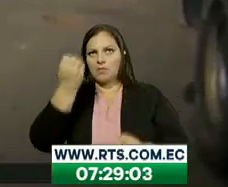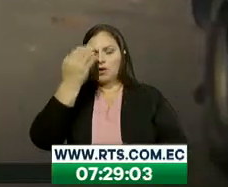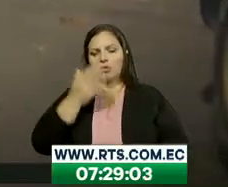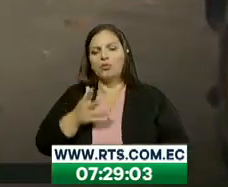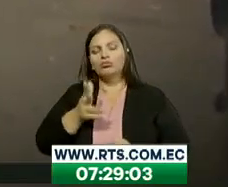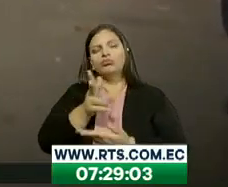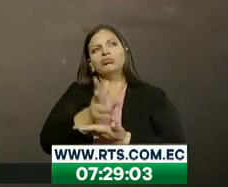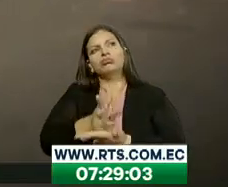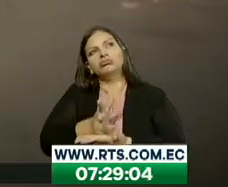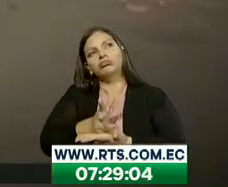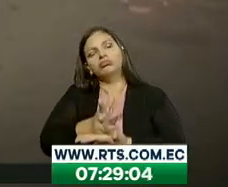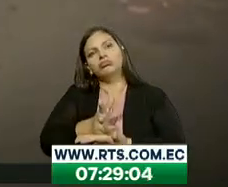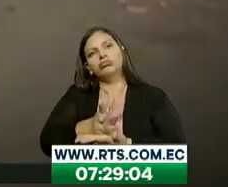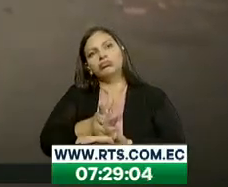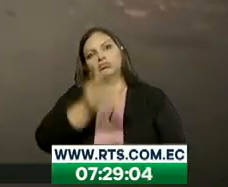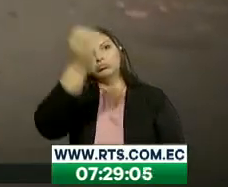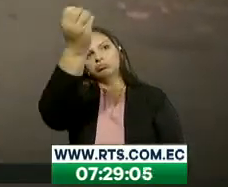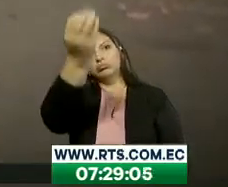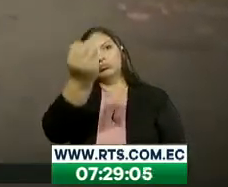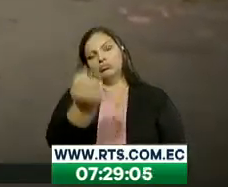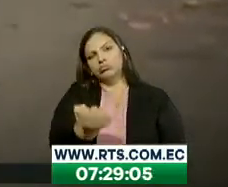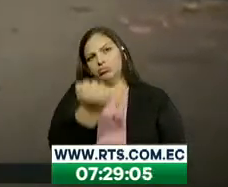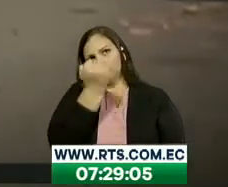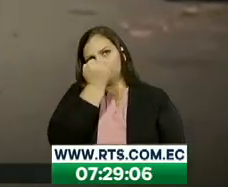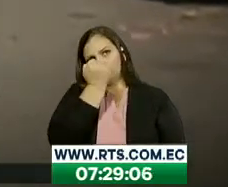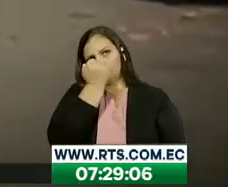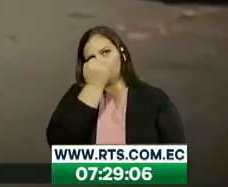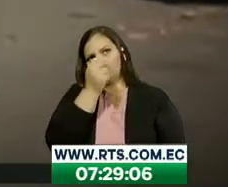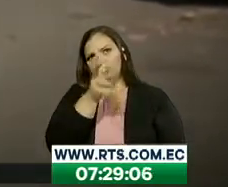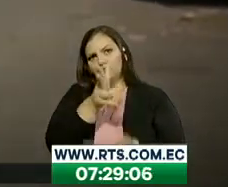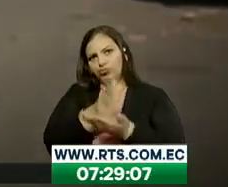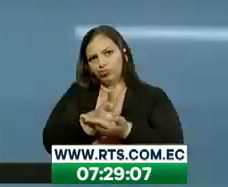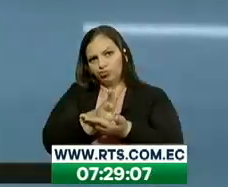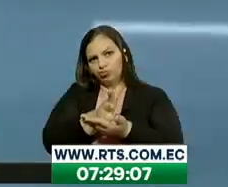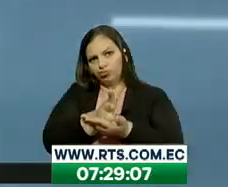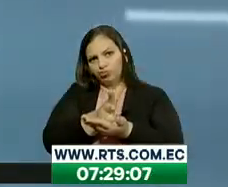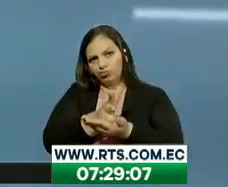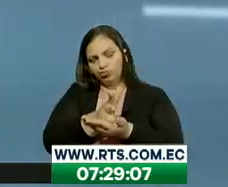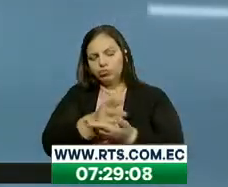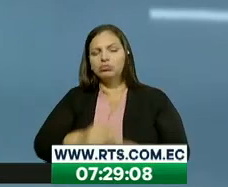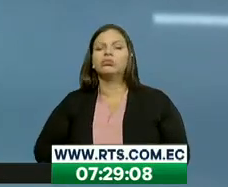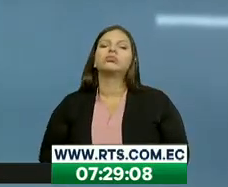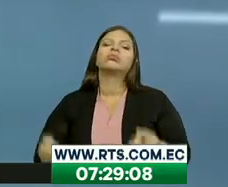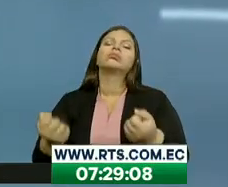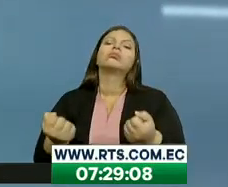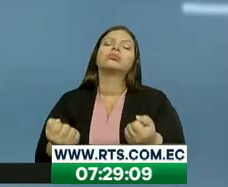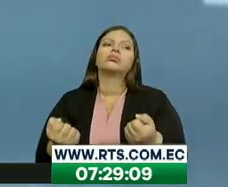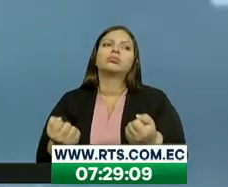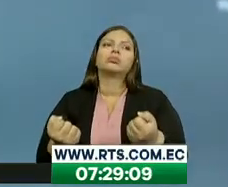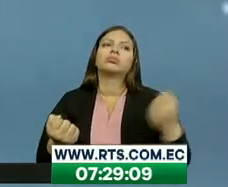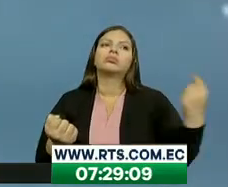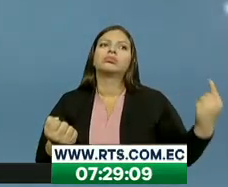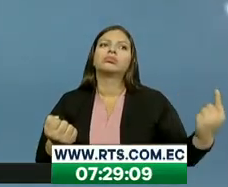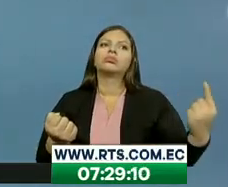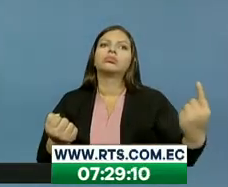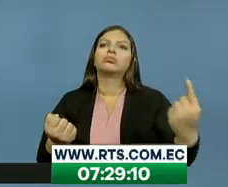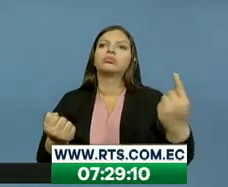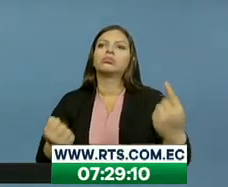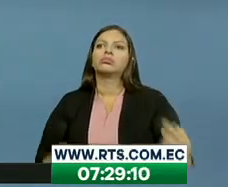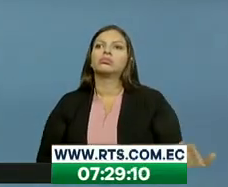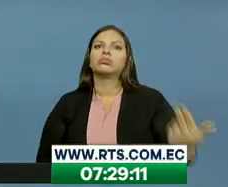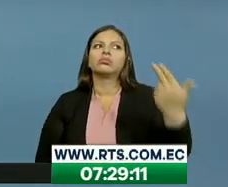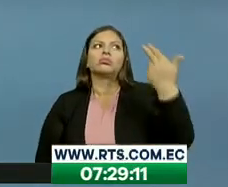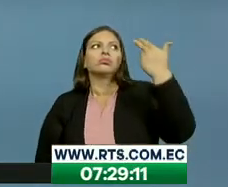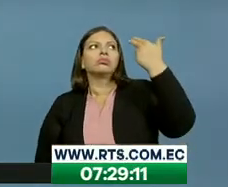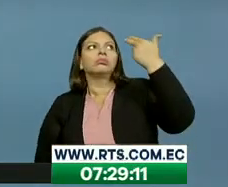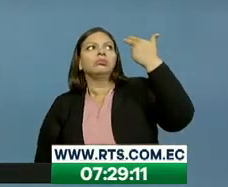Así lo relató un testigo y habitante de las calles Juan Cabilca y Avenida del Ejército. Y de repente se acerca este señor con un arma apuntándonos. Y